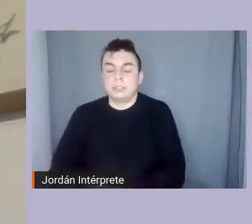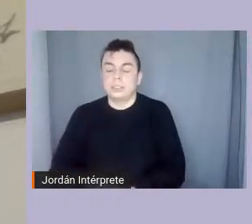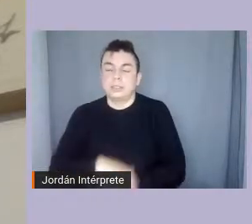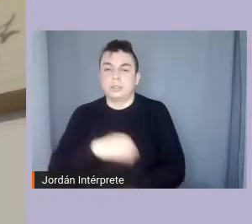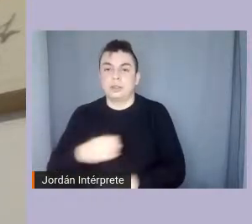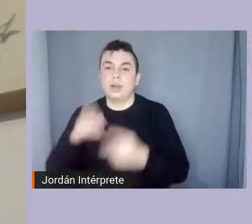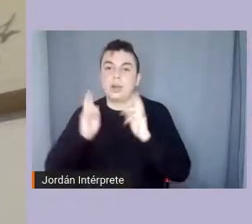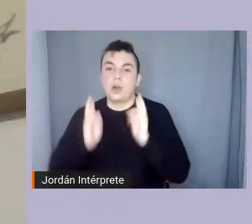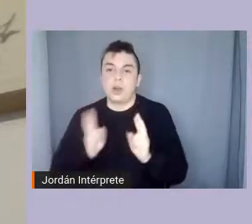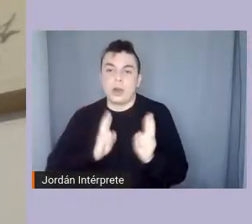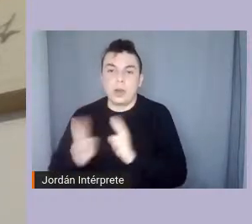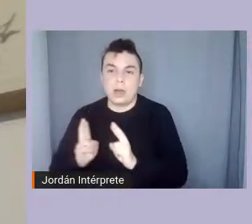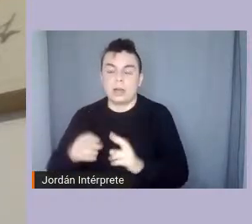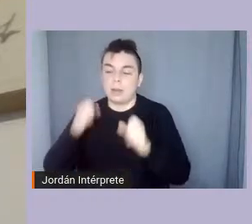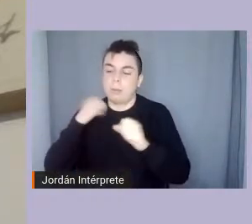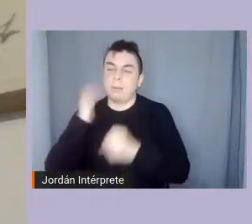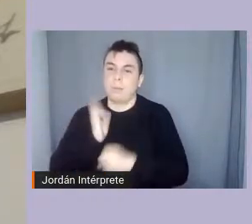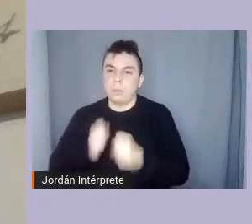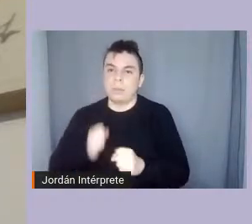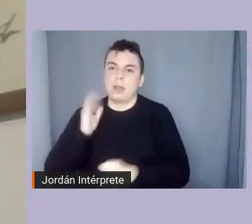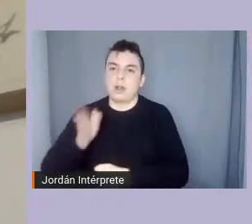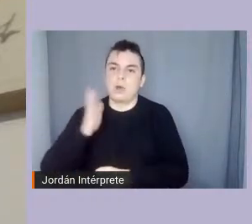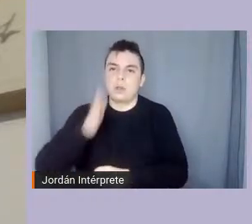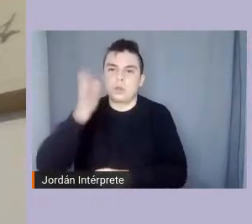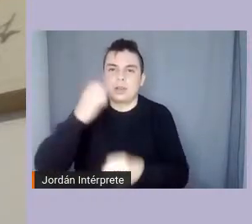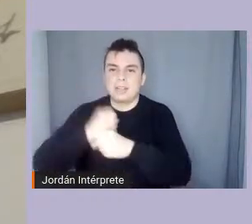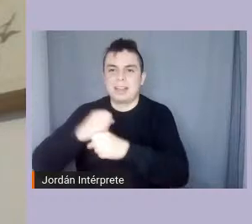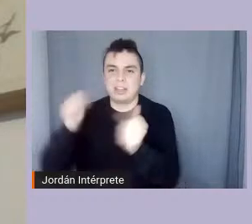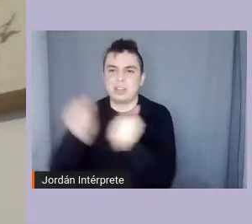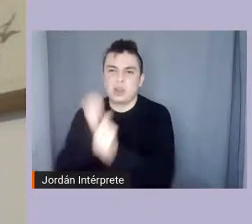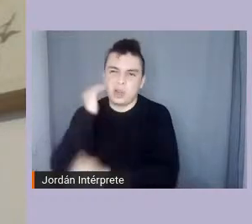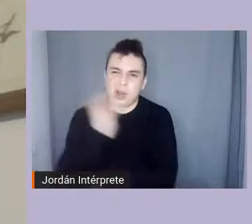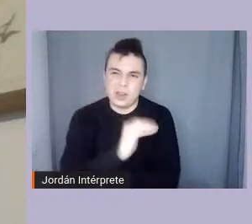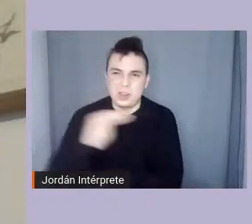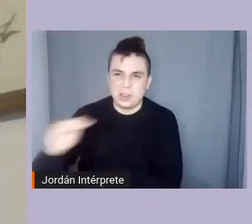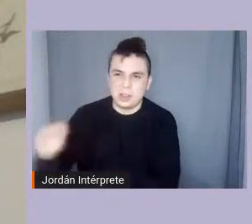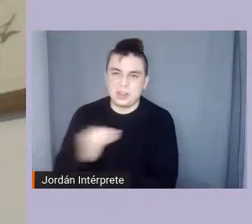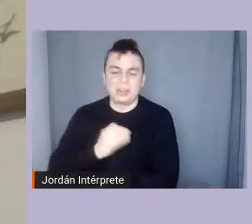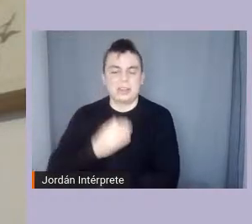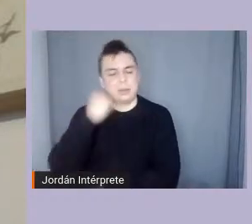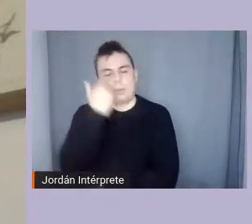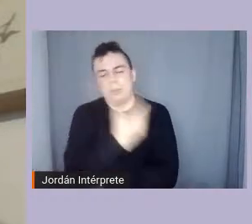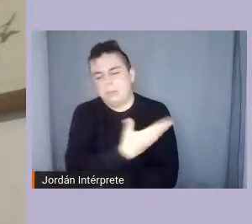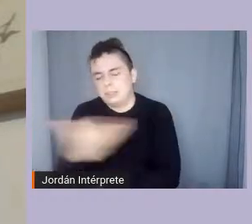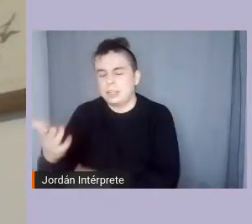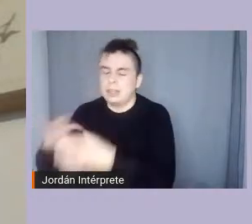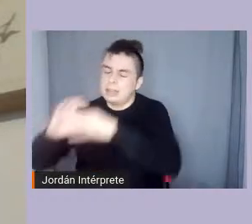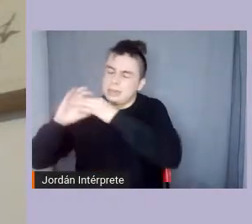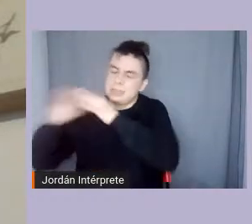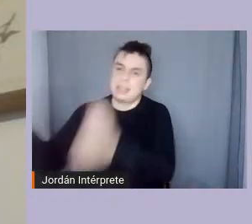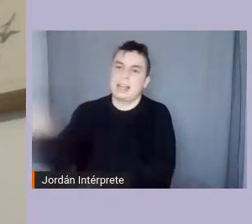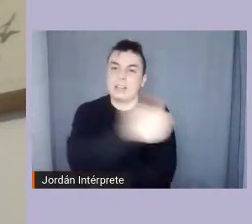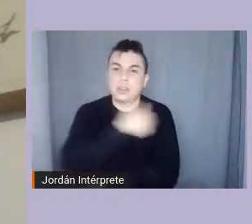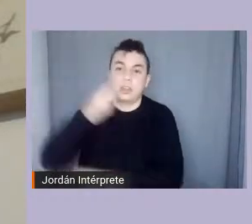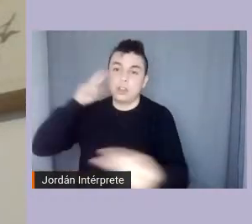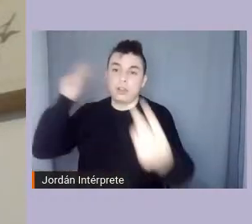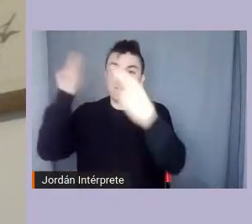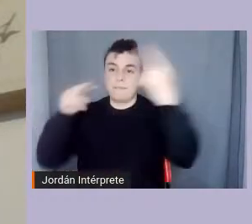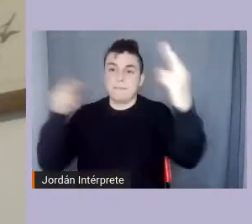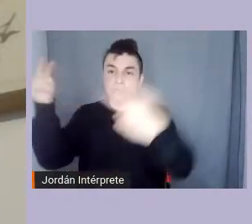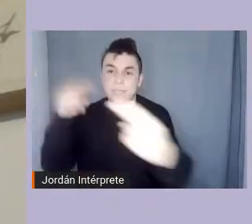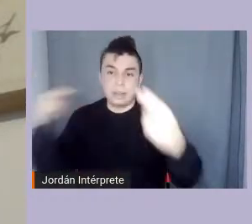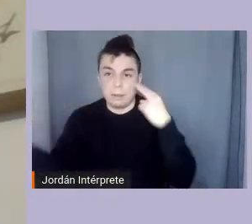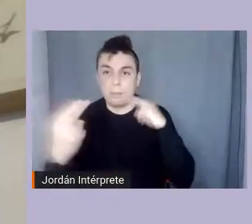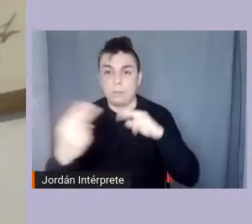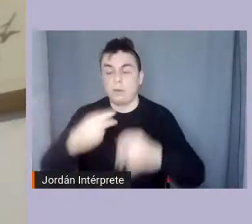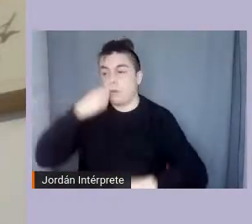educación musical para los pequeñitos. Muchas gracias a todos, a todas y nos veremos muy pronto, ojalá en